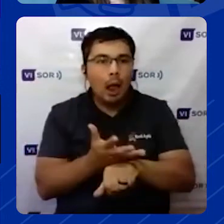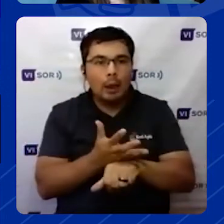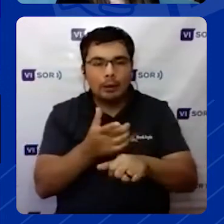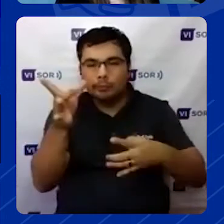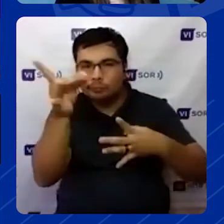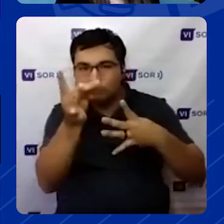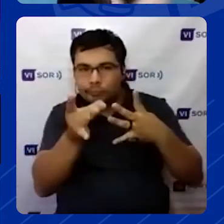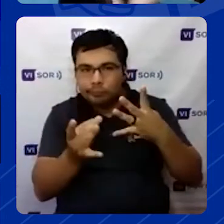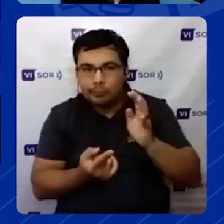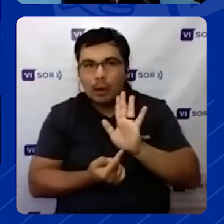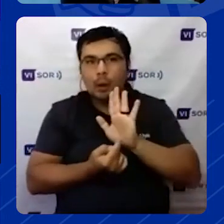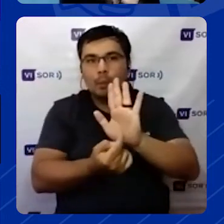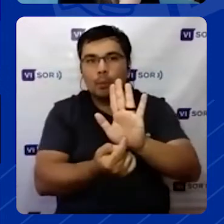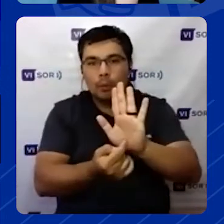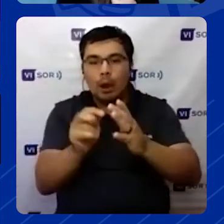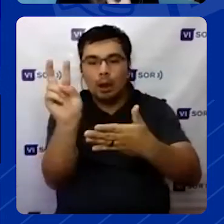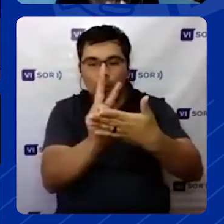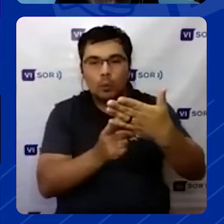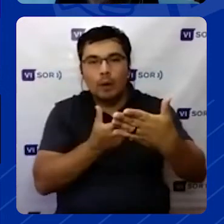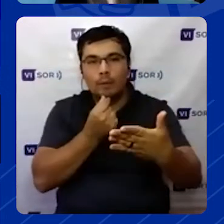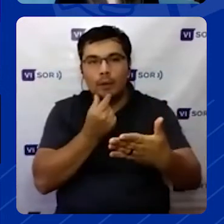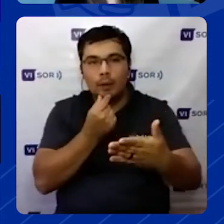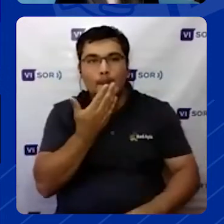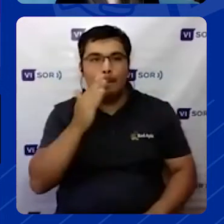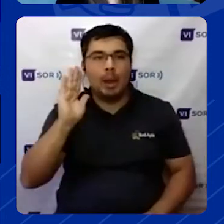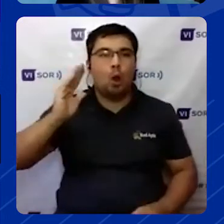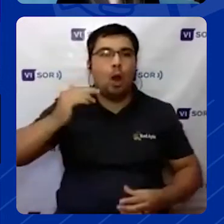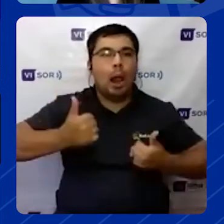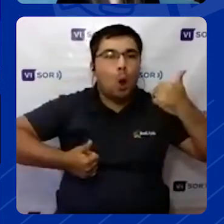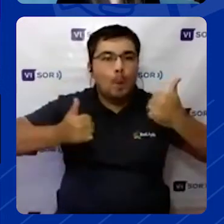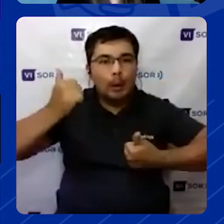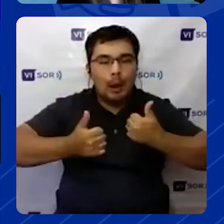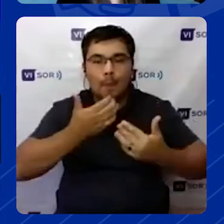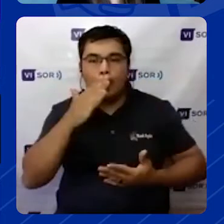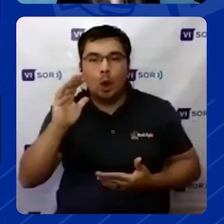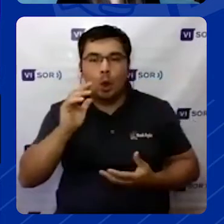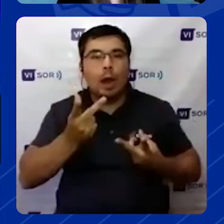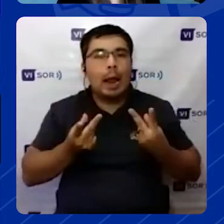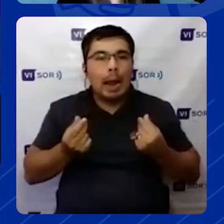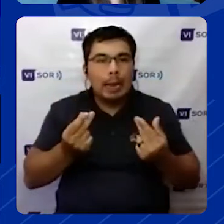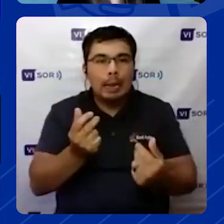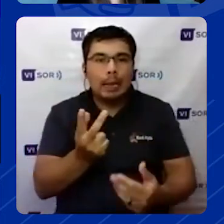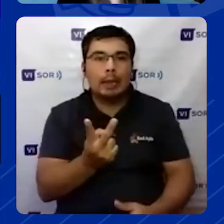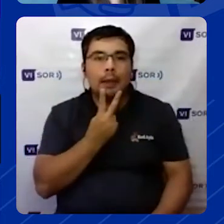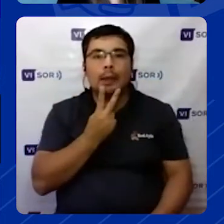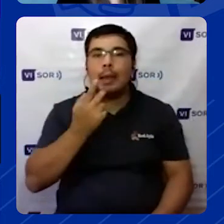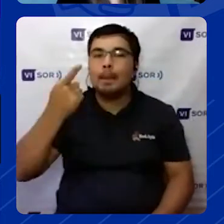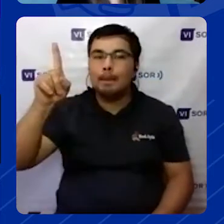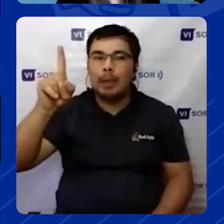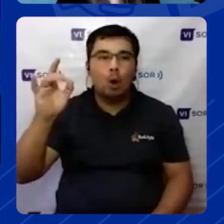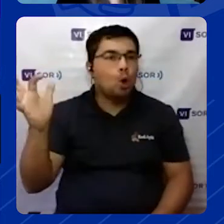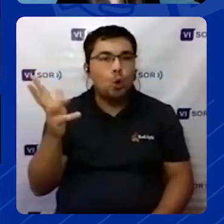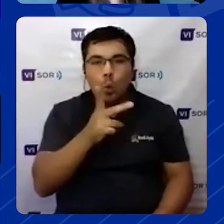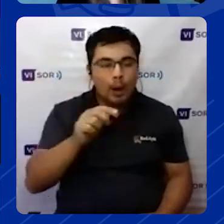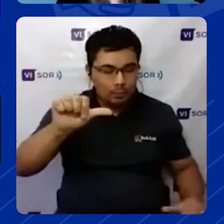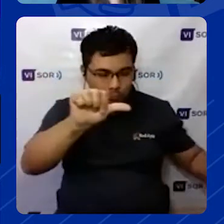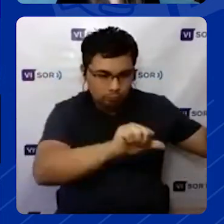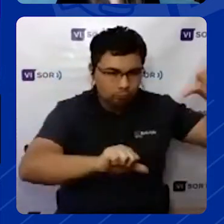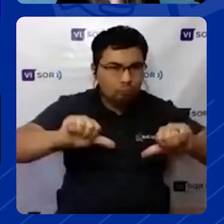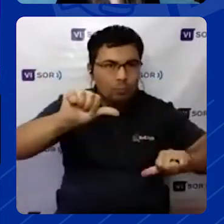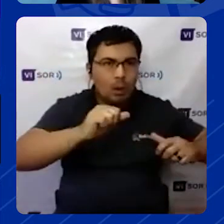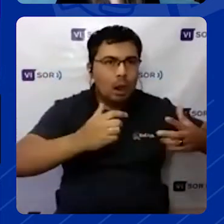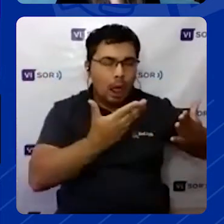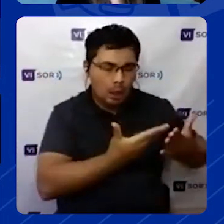fácil mejora las competencias y mejora la calidad de vida, pero no existe un gran estudio actualmente con el que podamos demostrar